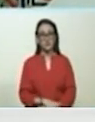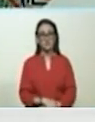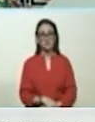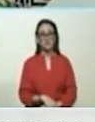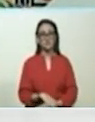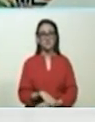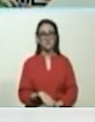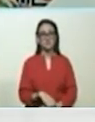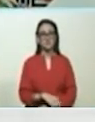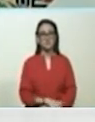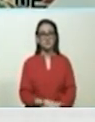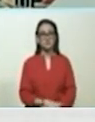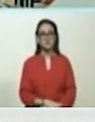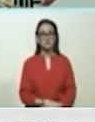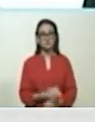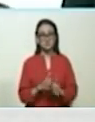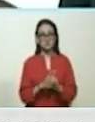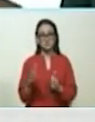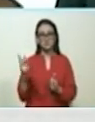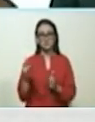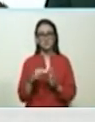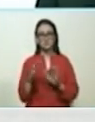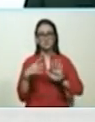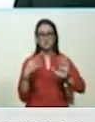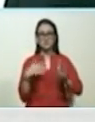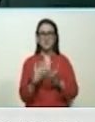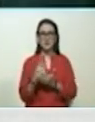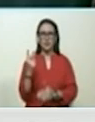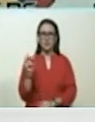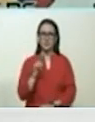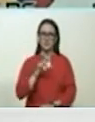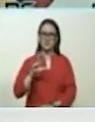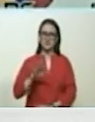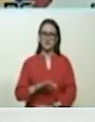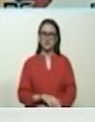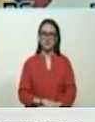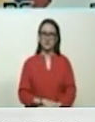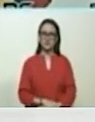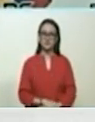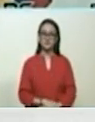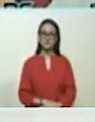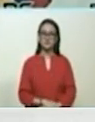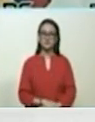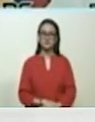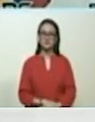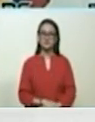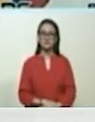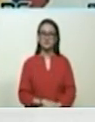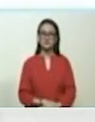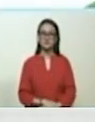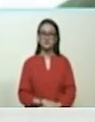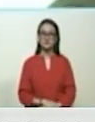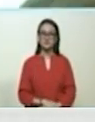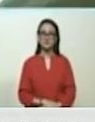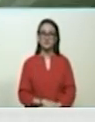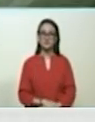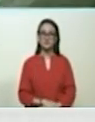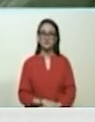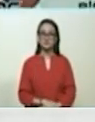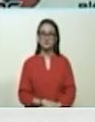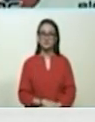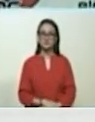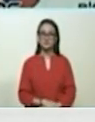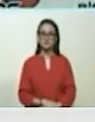ministra de Educación Universitaria. Fue una verdadera militante por la vida y libró su última batalla sin tregua. La funcionaria cerró el mensaje enviando condolencias a